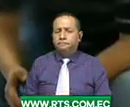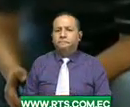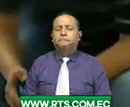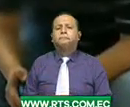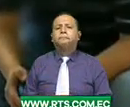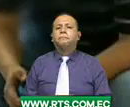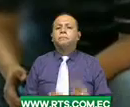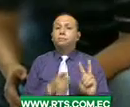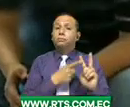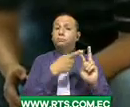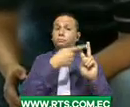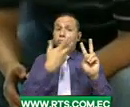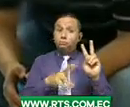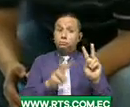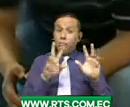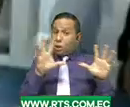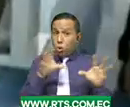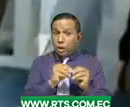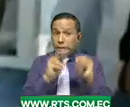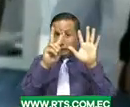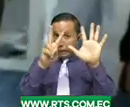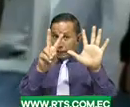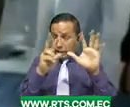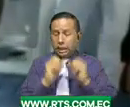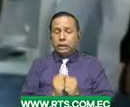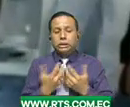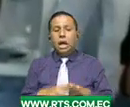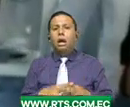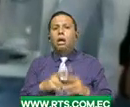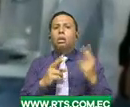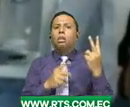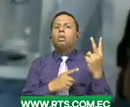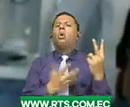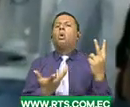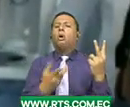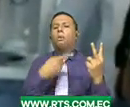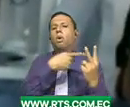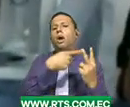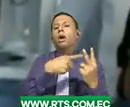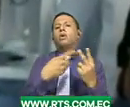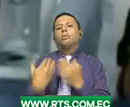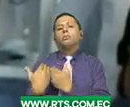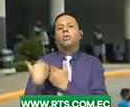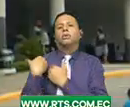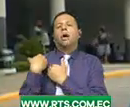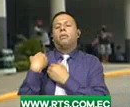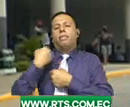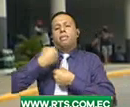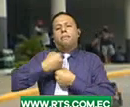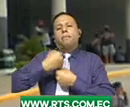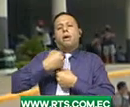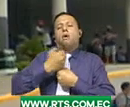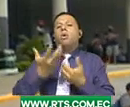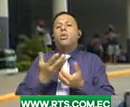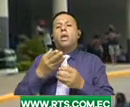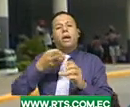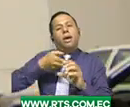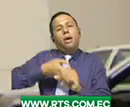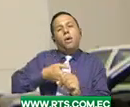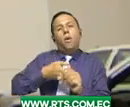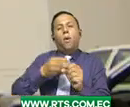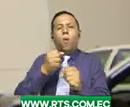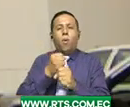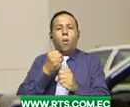A dos de los siete procesados se los detuvo mientras cumplían su guardia en el hospital del IES de Los